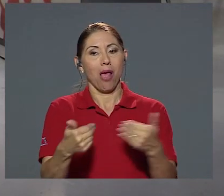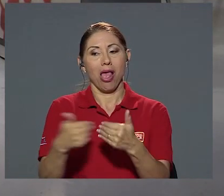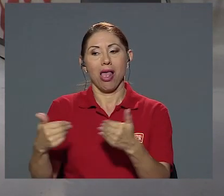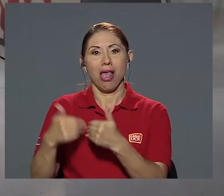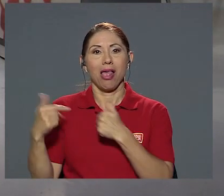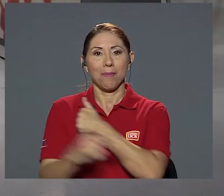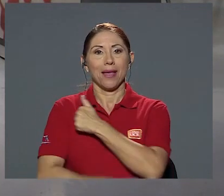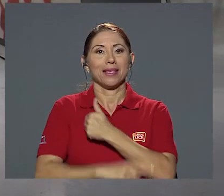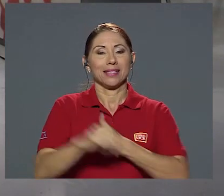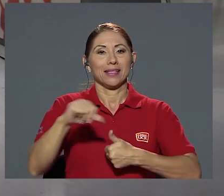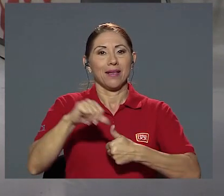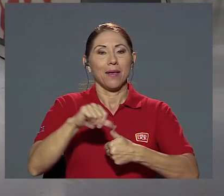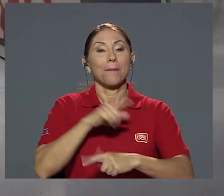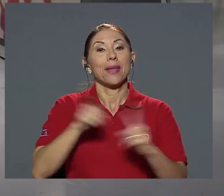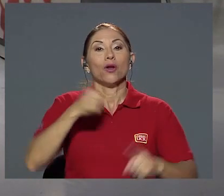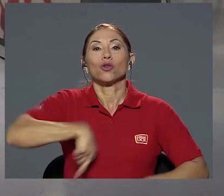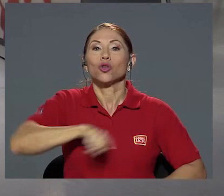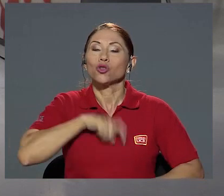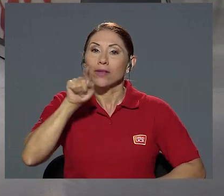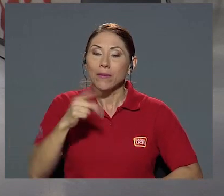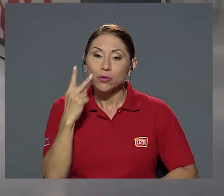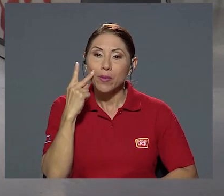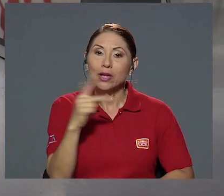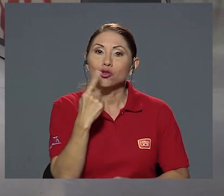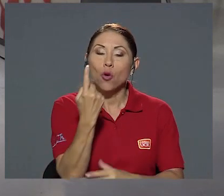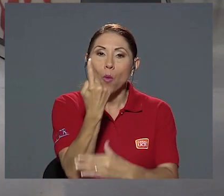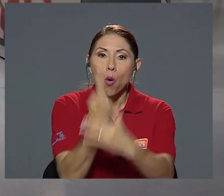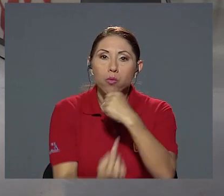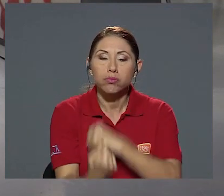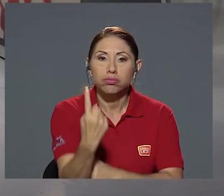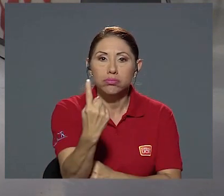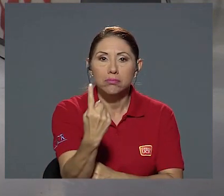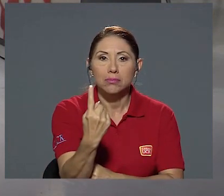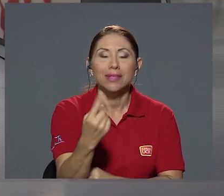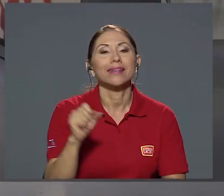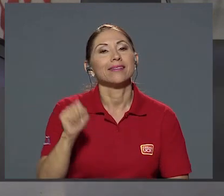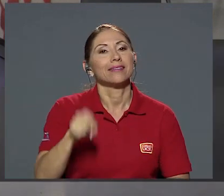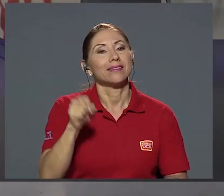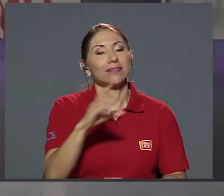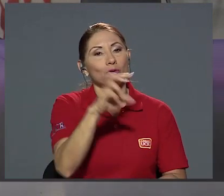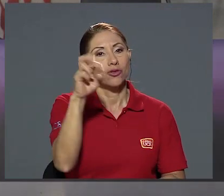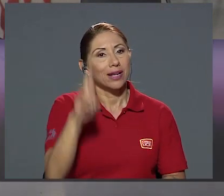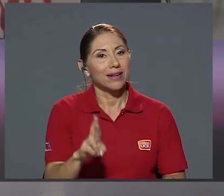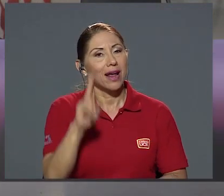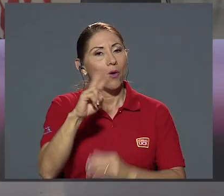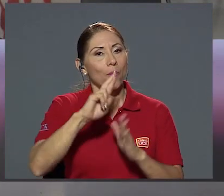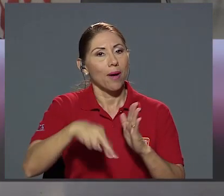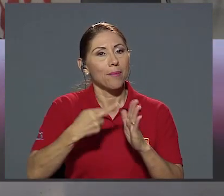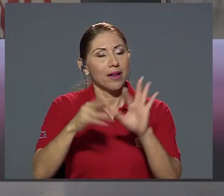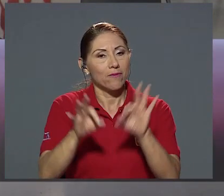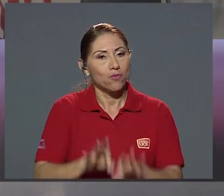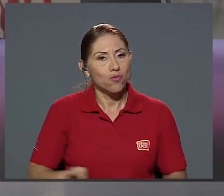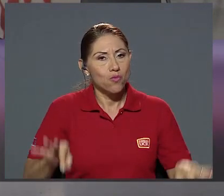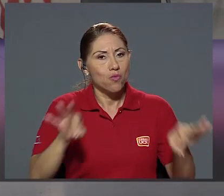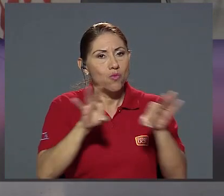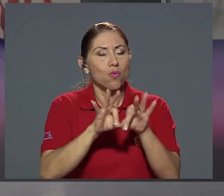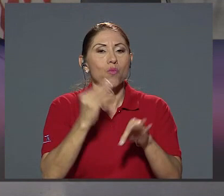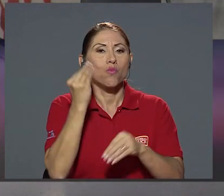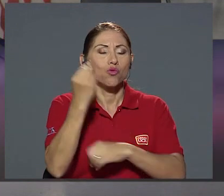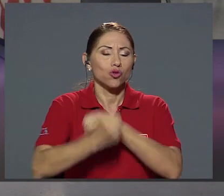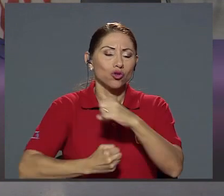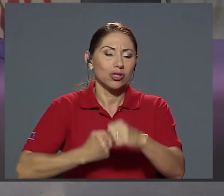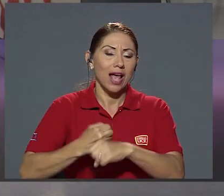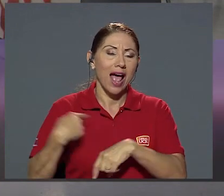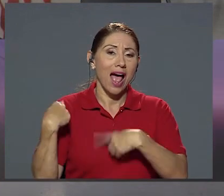¿verdad? ¿Cómo nos conceptualizamos como región? Sí, en eso Costa Rica tiene un papel fundamental porque durante muchísimos años